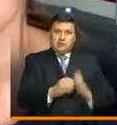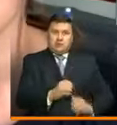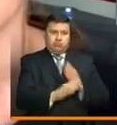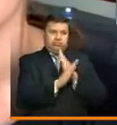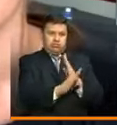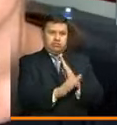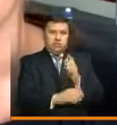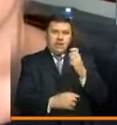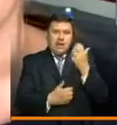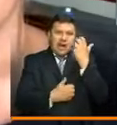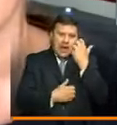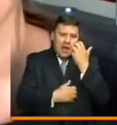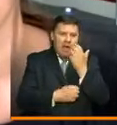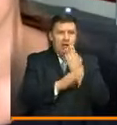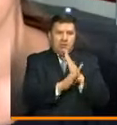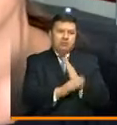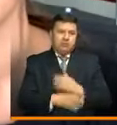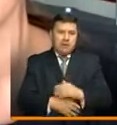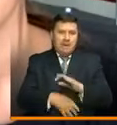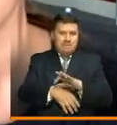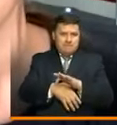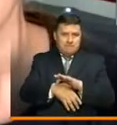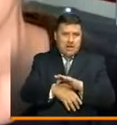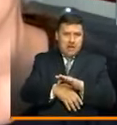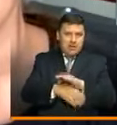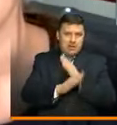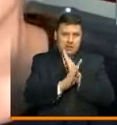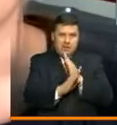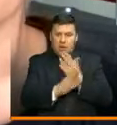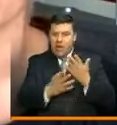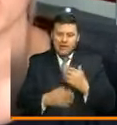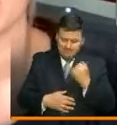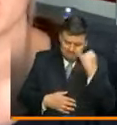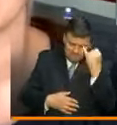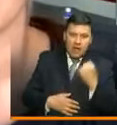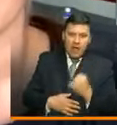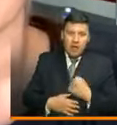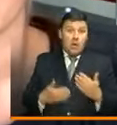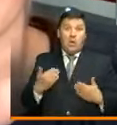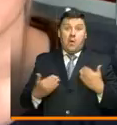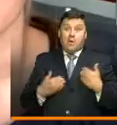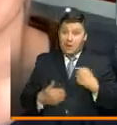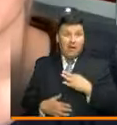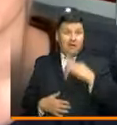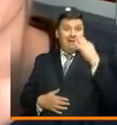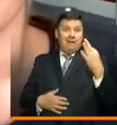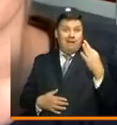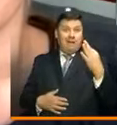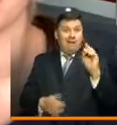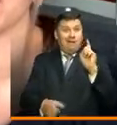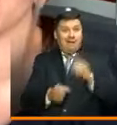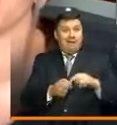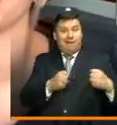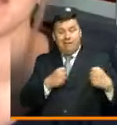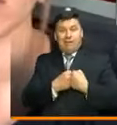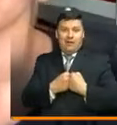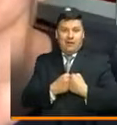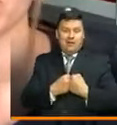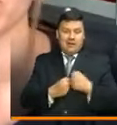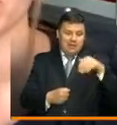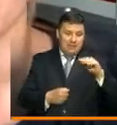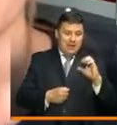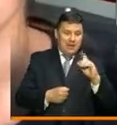los pacientes y a los médicos, claramente. Estamos muy contentos de ser parte de esta alianza. Makers Colombia